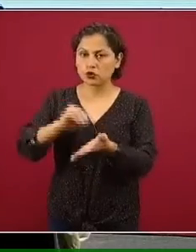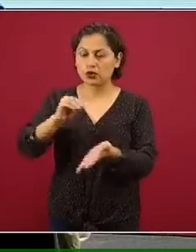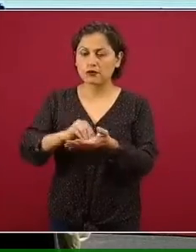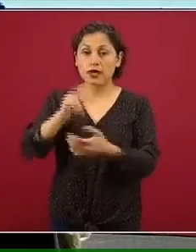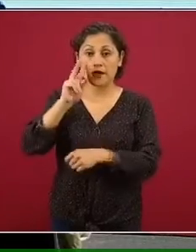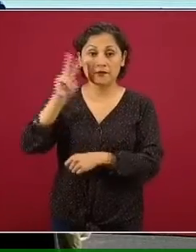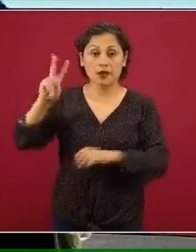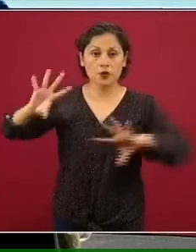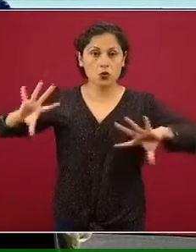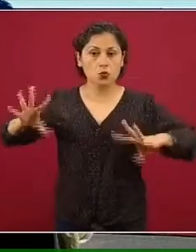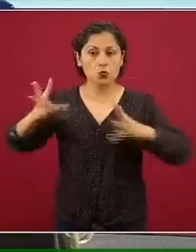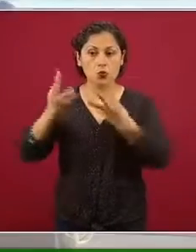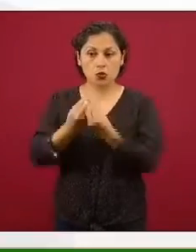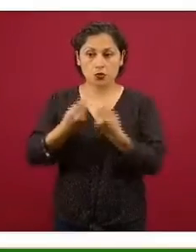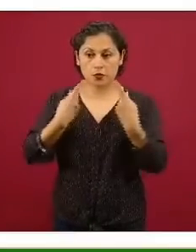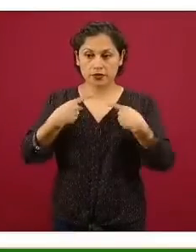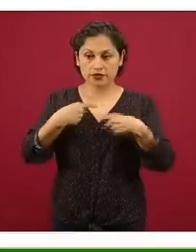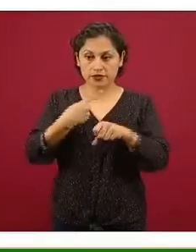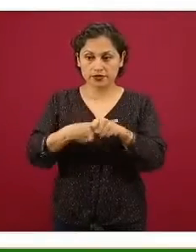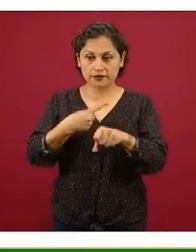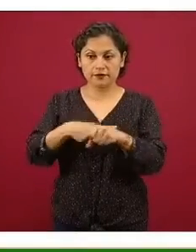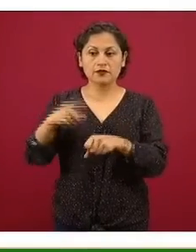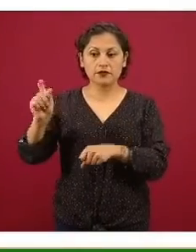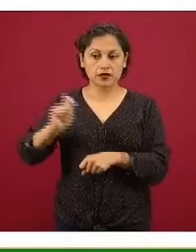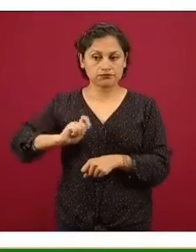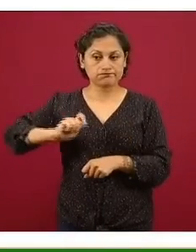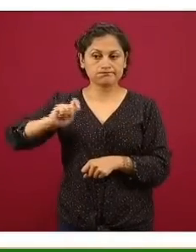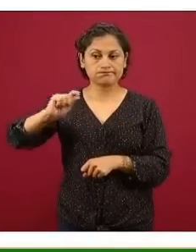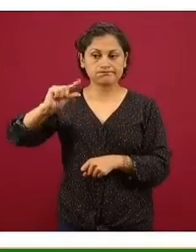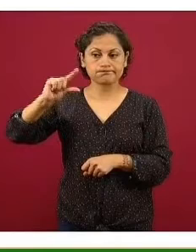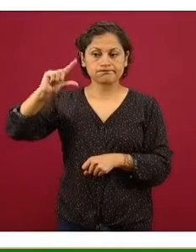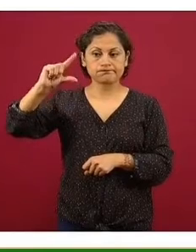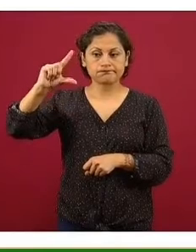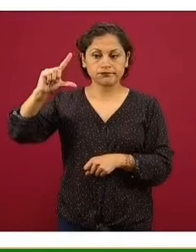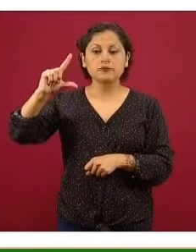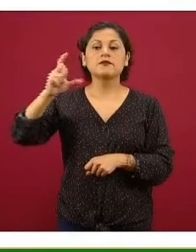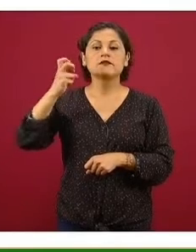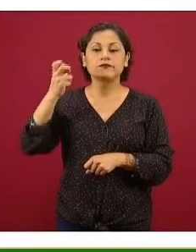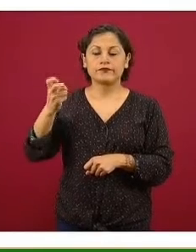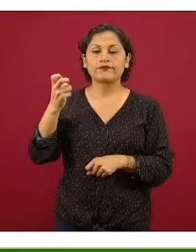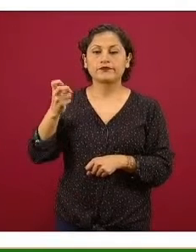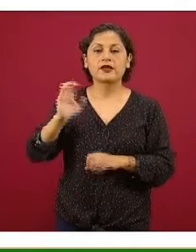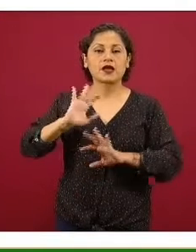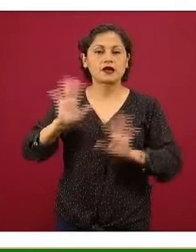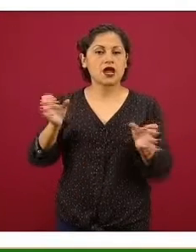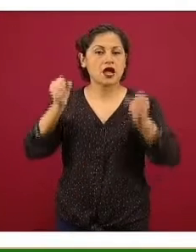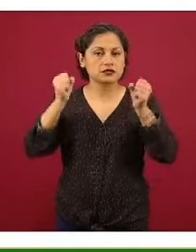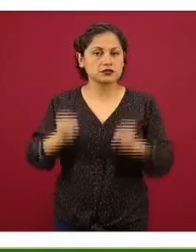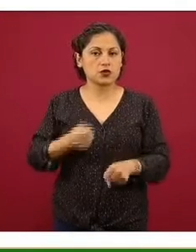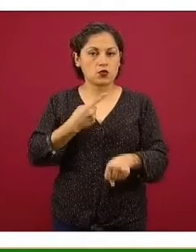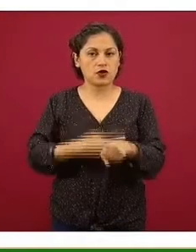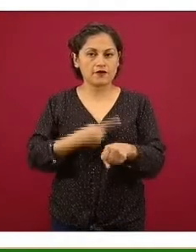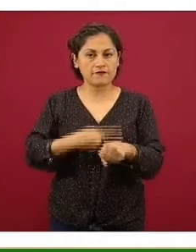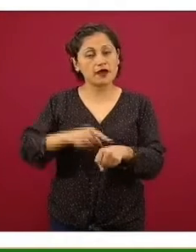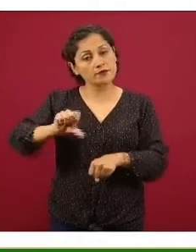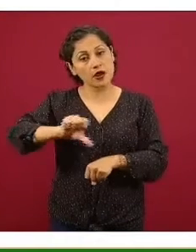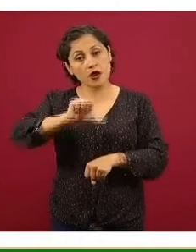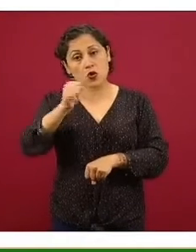casos apilados, también claramente ascendente cuando vemos ya los casos confirmados, independientemente de los que aún